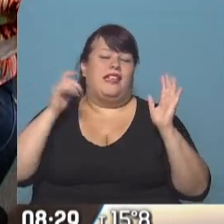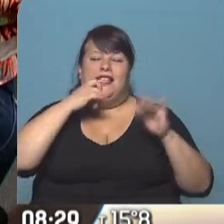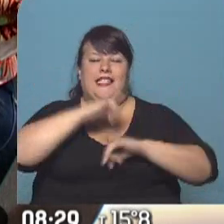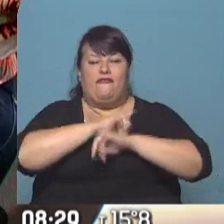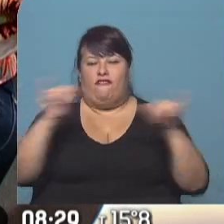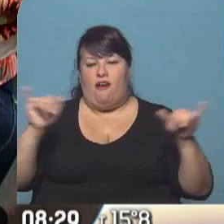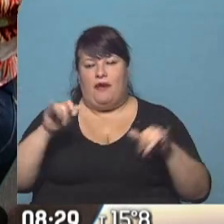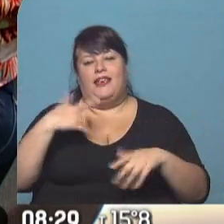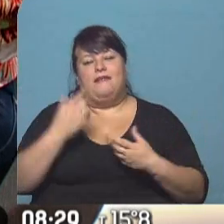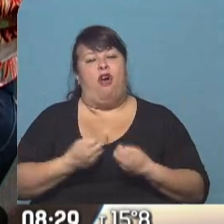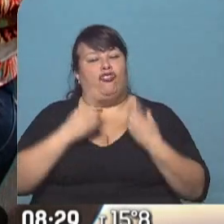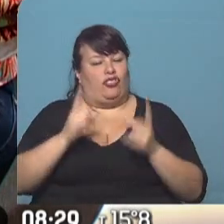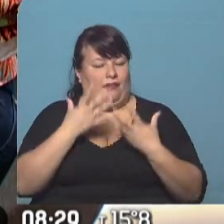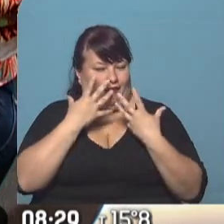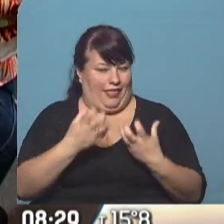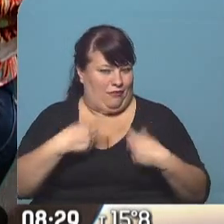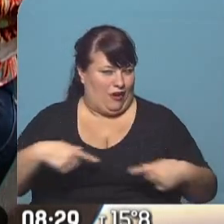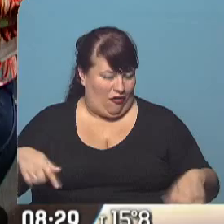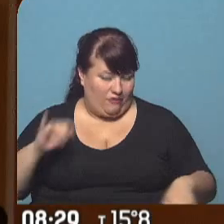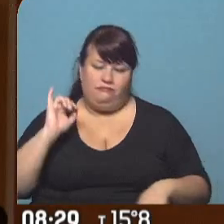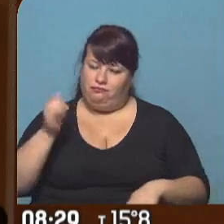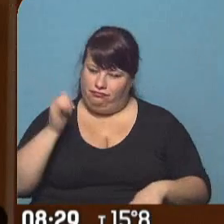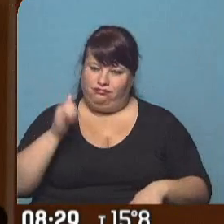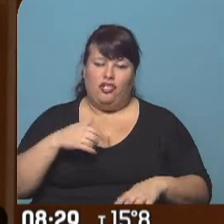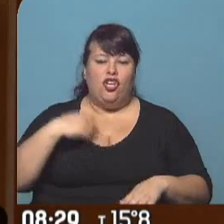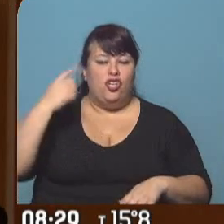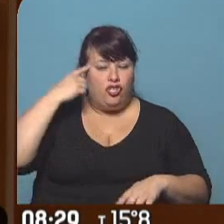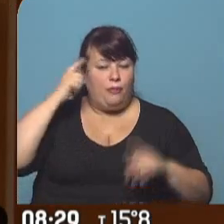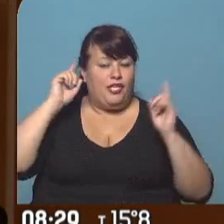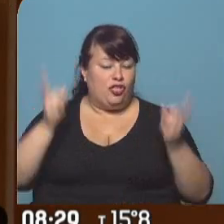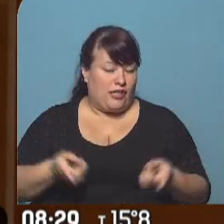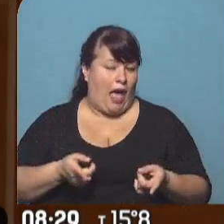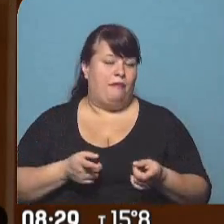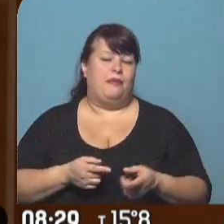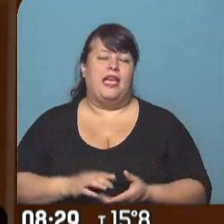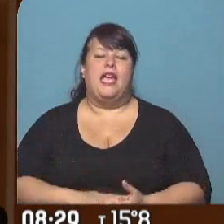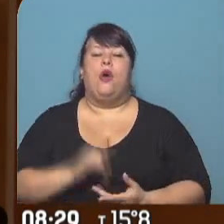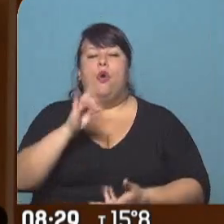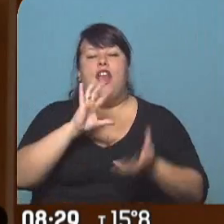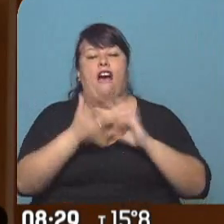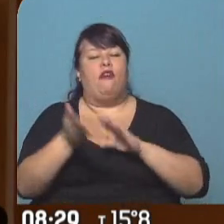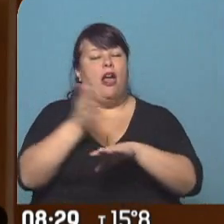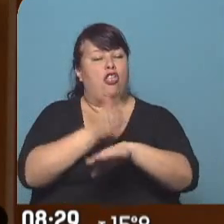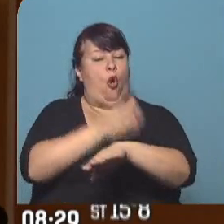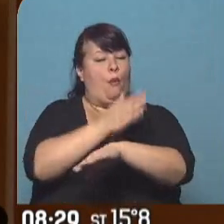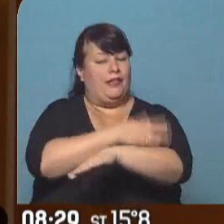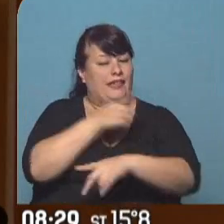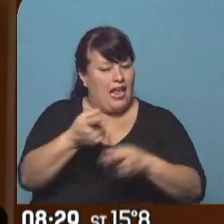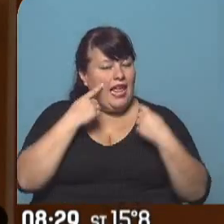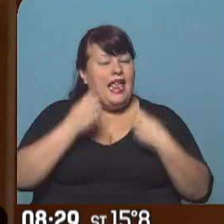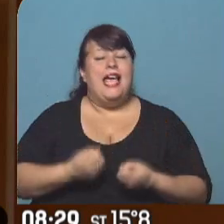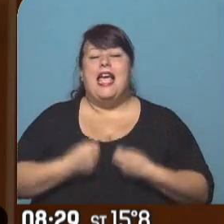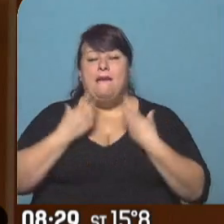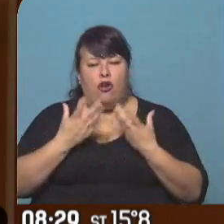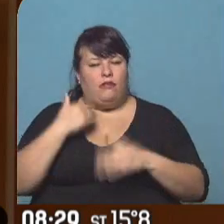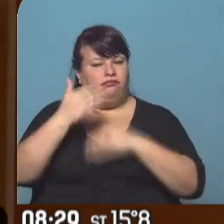comunicar y el enganche emocional porque las cosas no totalmente ha hecho creo que también una la hipótesis del documental es que lo emocional